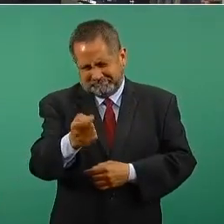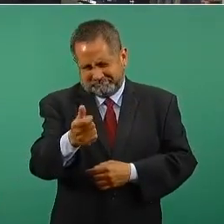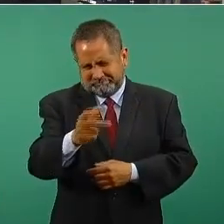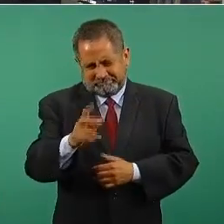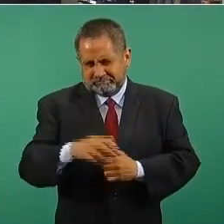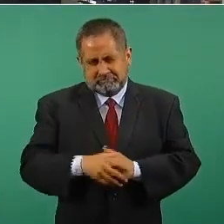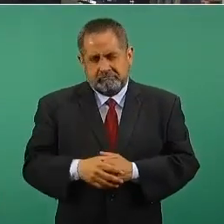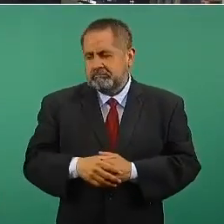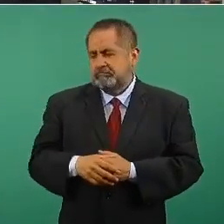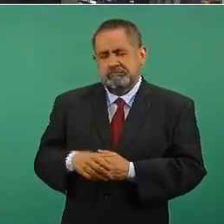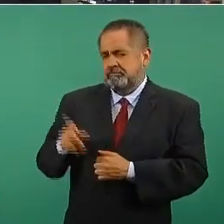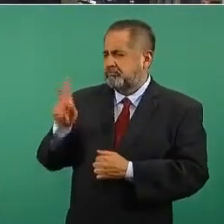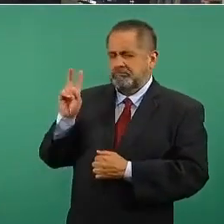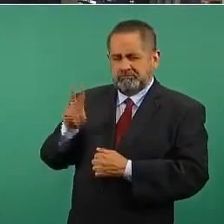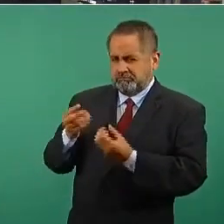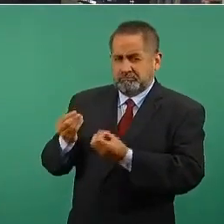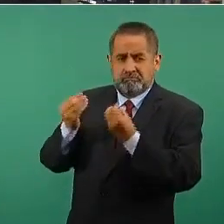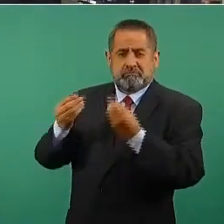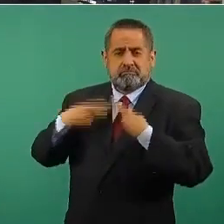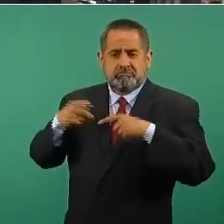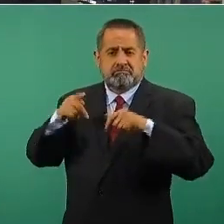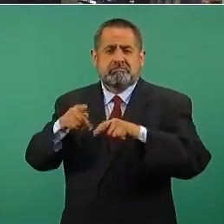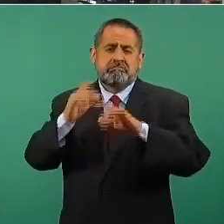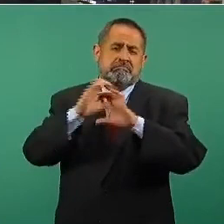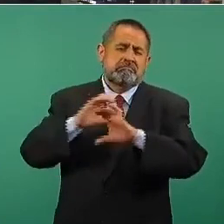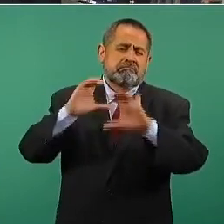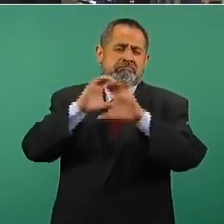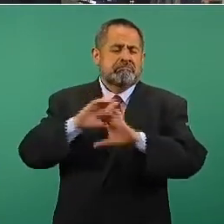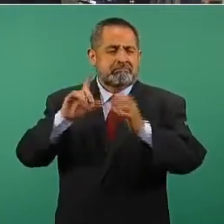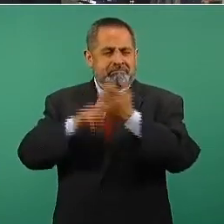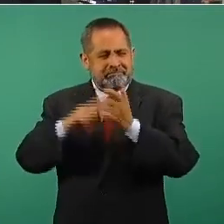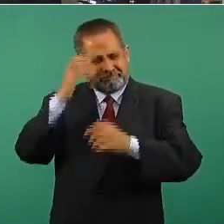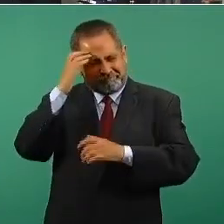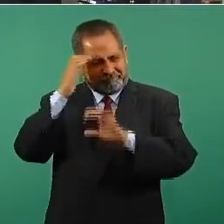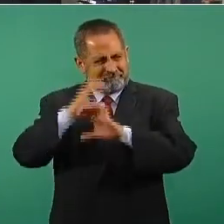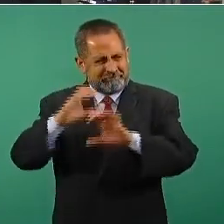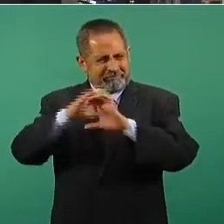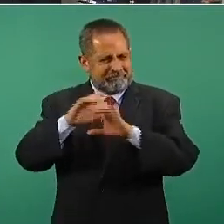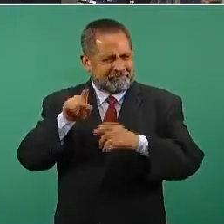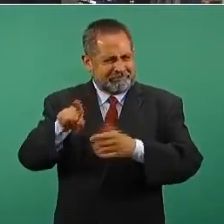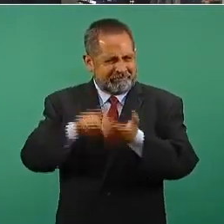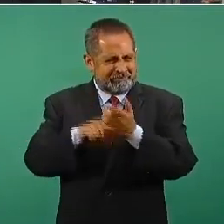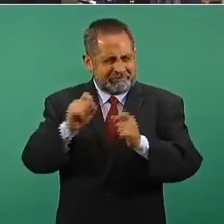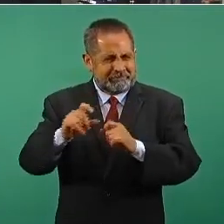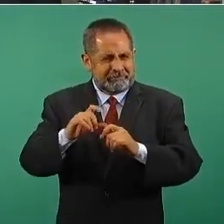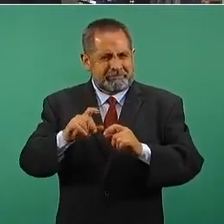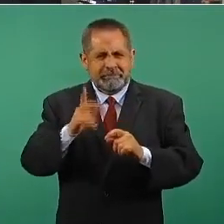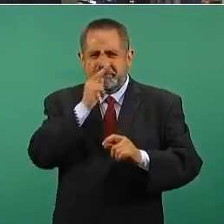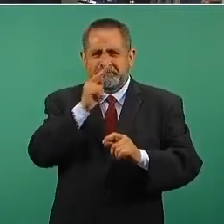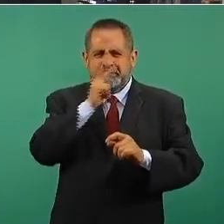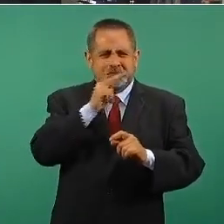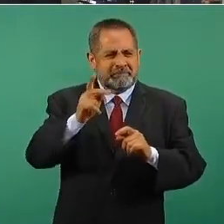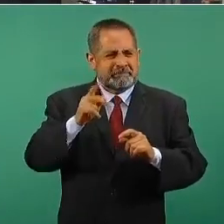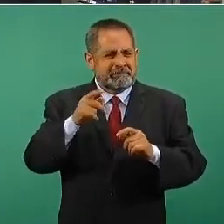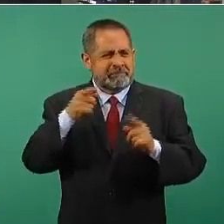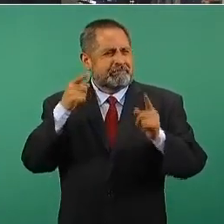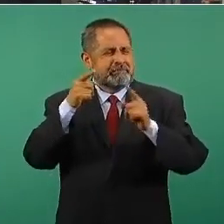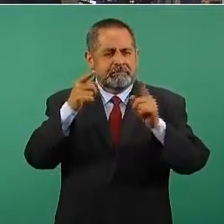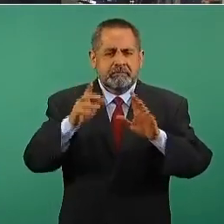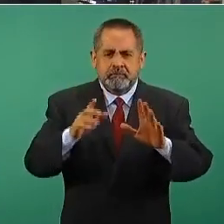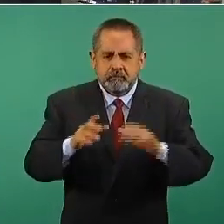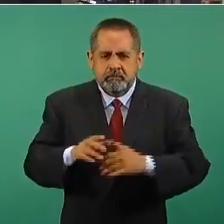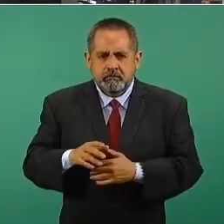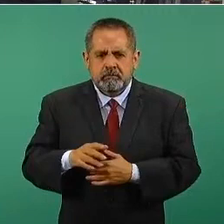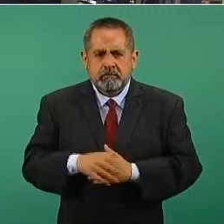había una cantidad importante, sobre todo muchas cantaban ese tipo y coreaban ese tipo de consignas. Es decir, yo lo